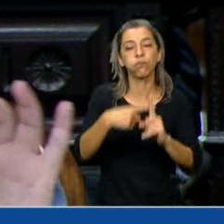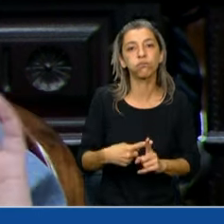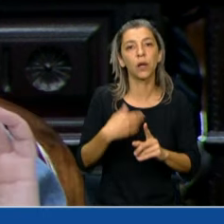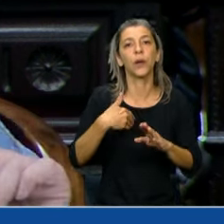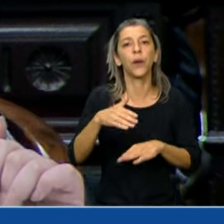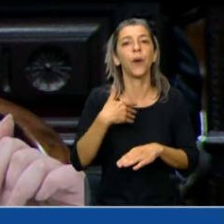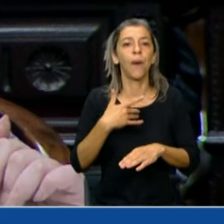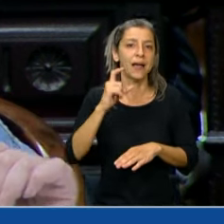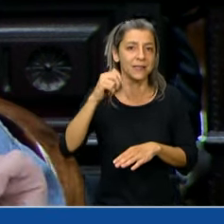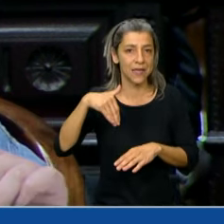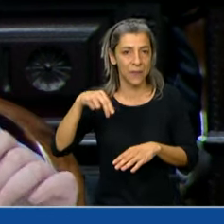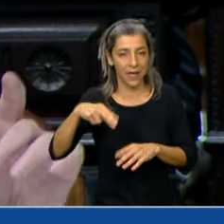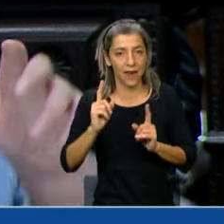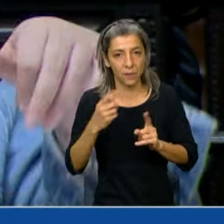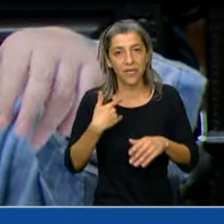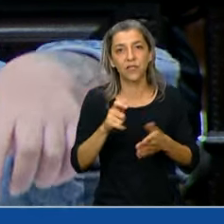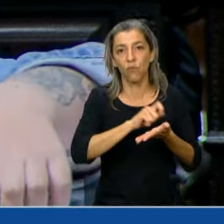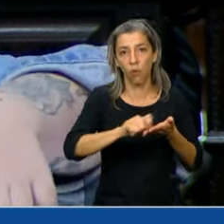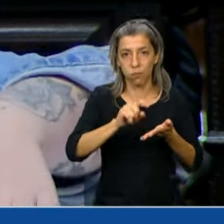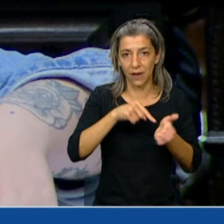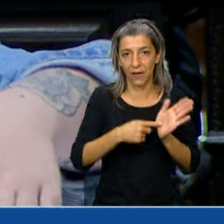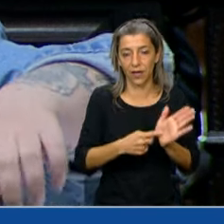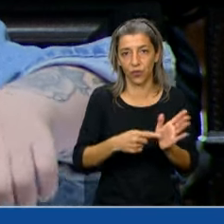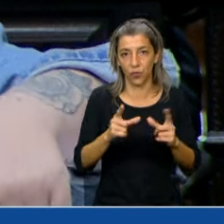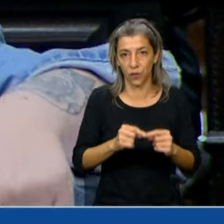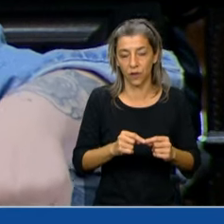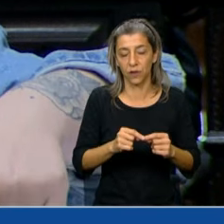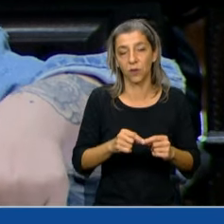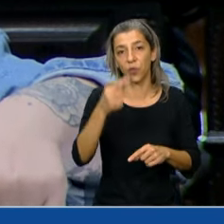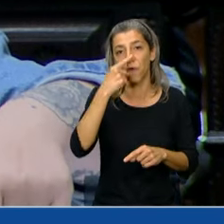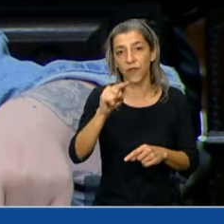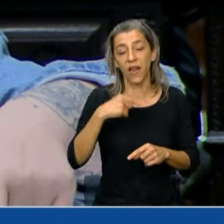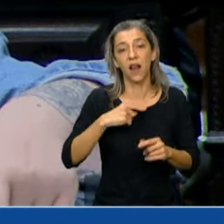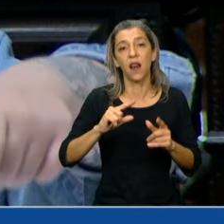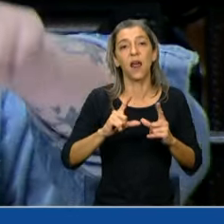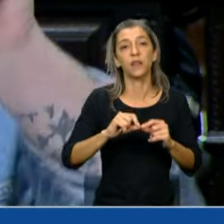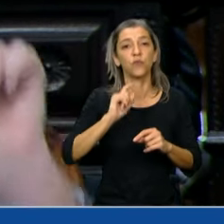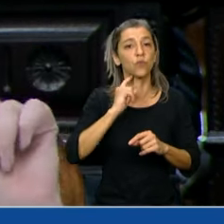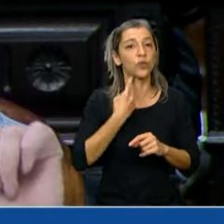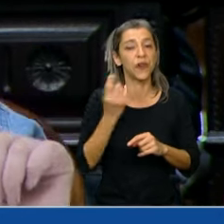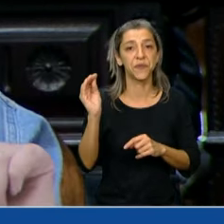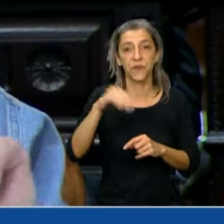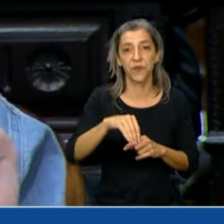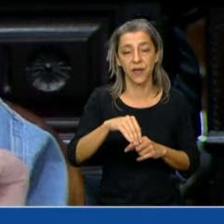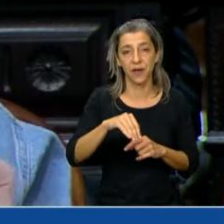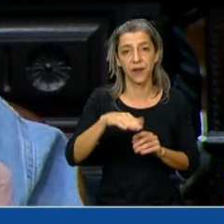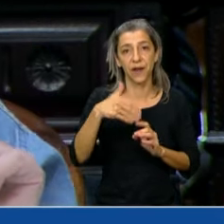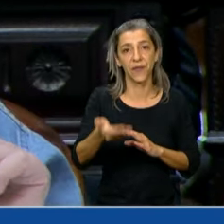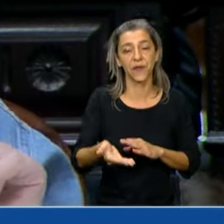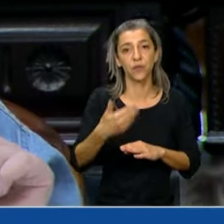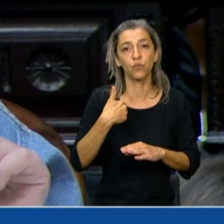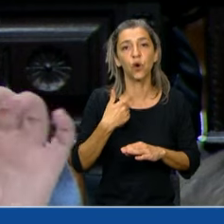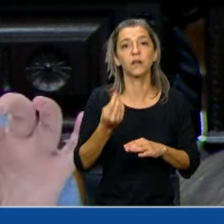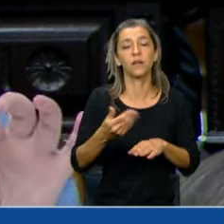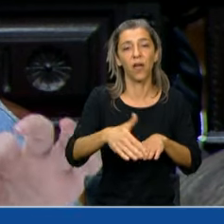nacional cmn estipulado En este artículo finalmente el artículo 13 del dictamen agrega luego de partes